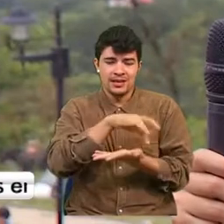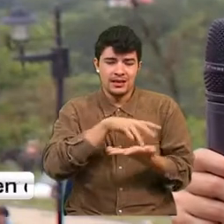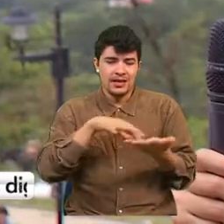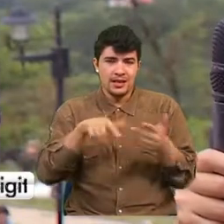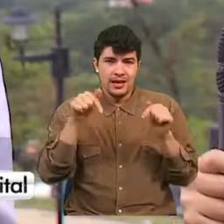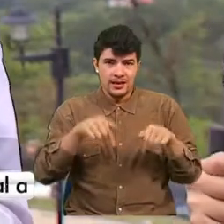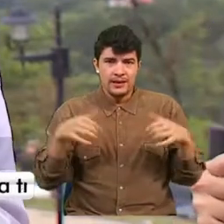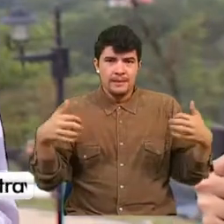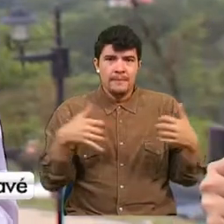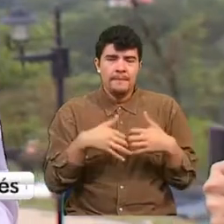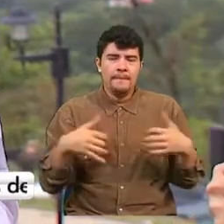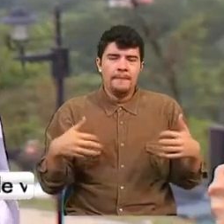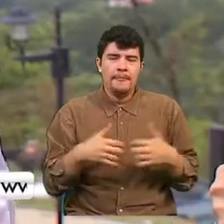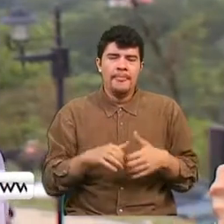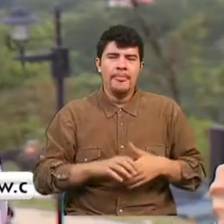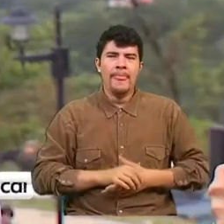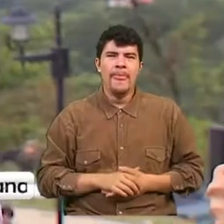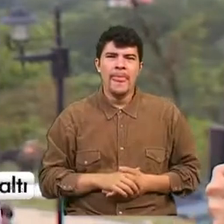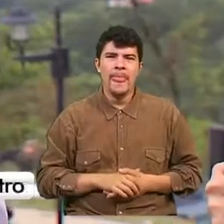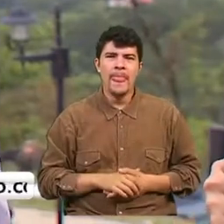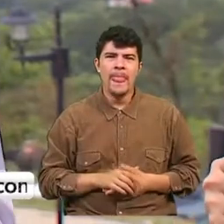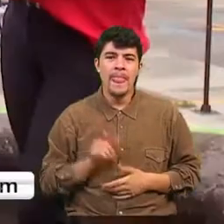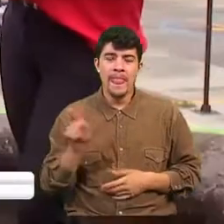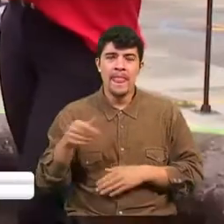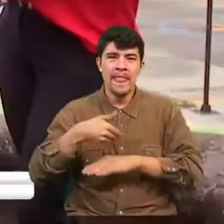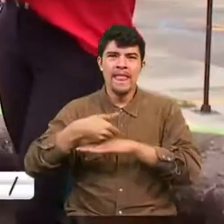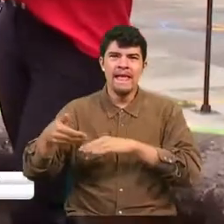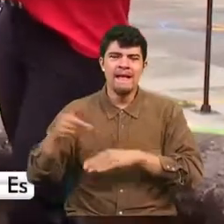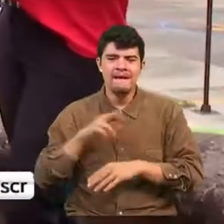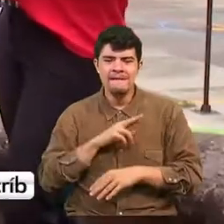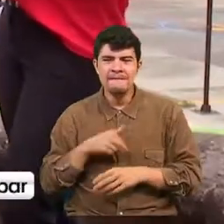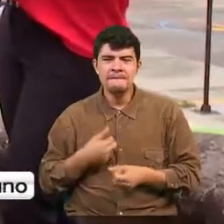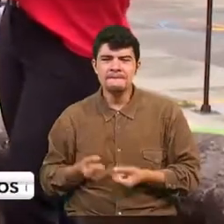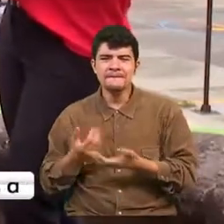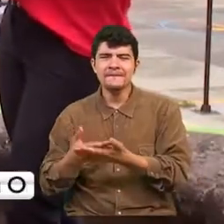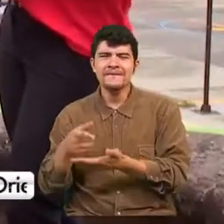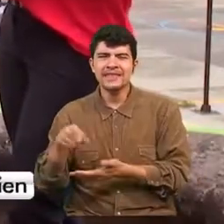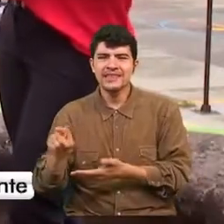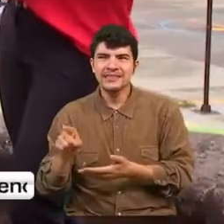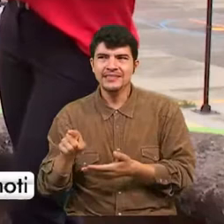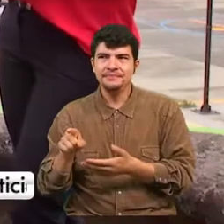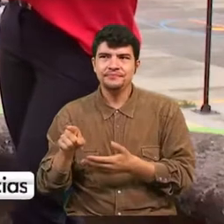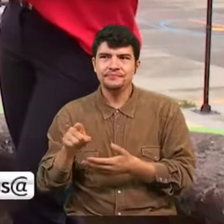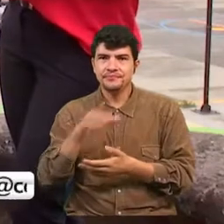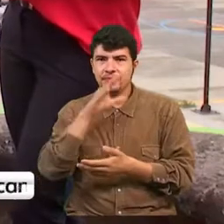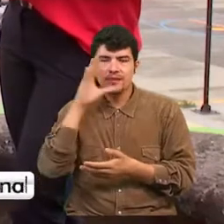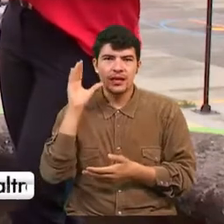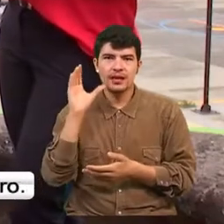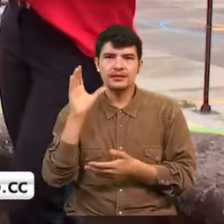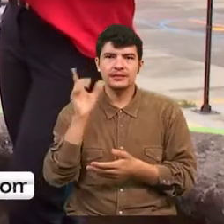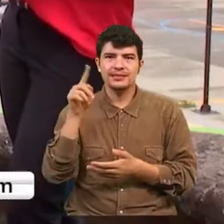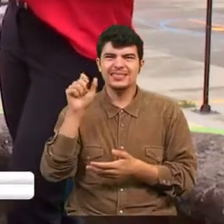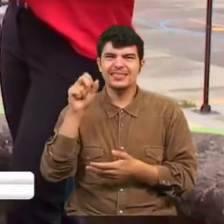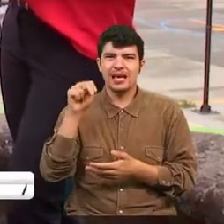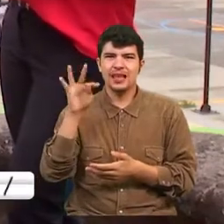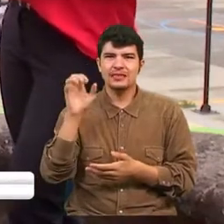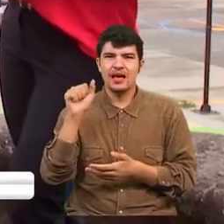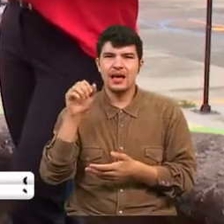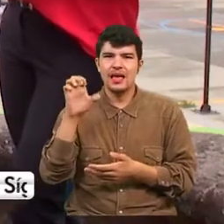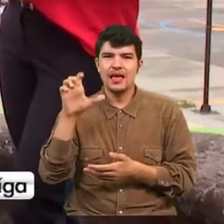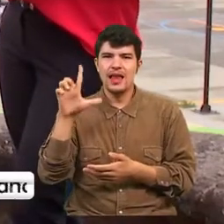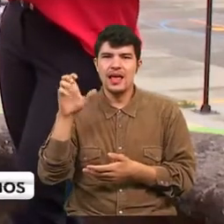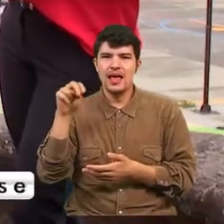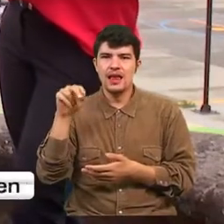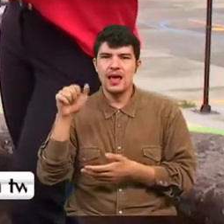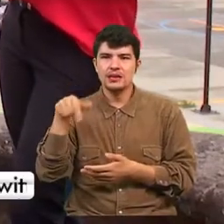administración municipal en cabeza de Jimer nos pidió que le entregáramos en comodato la granja Santa Elena, cerca de 36 hectáreas que tiene el departamento aquí en